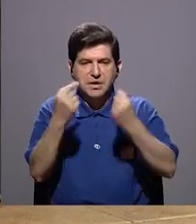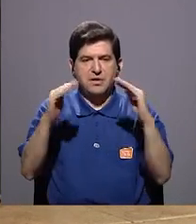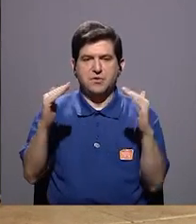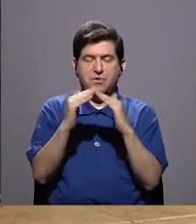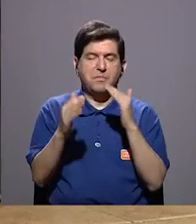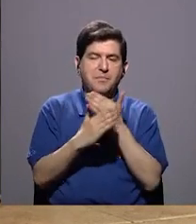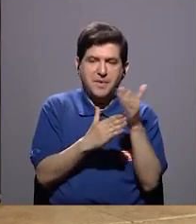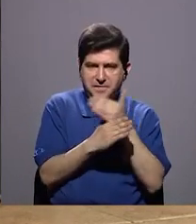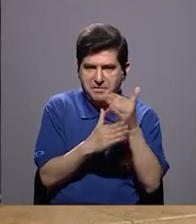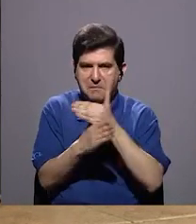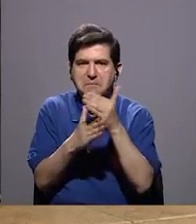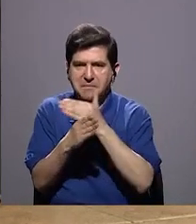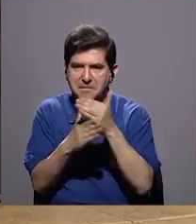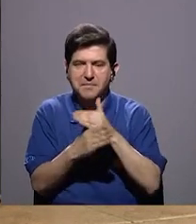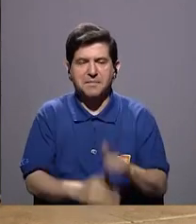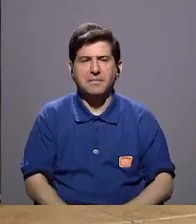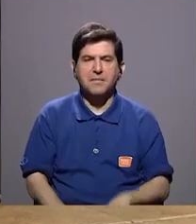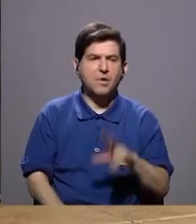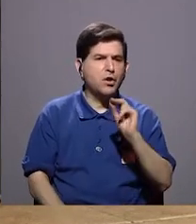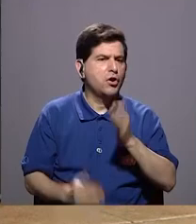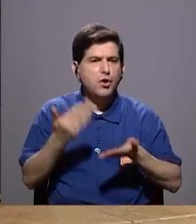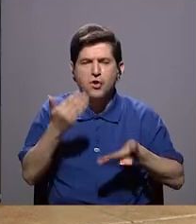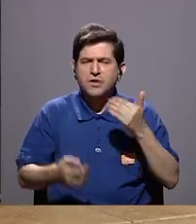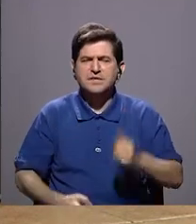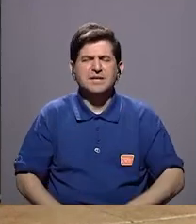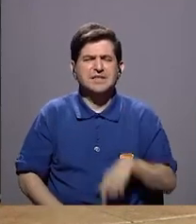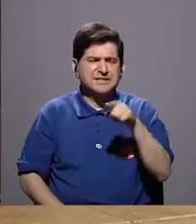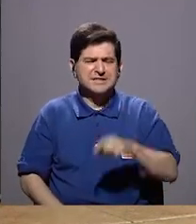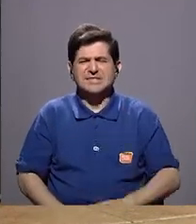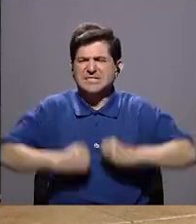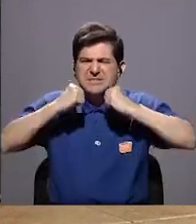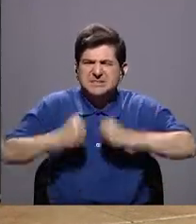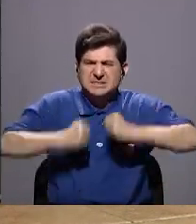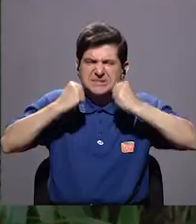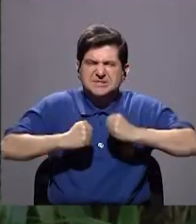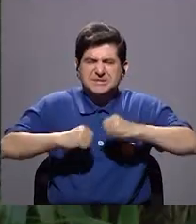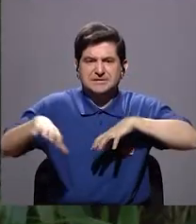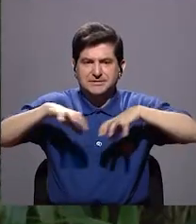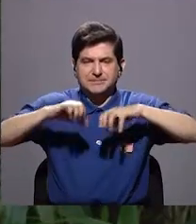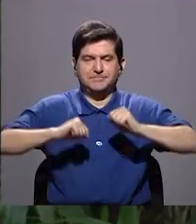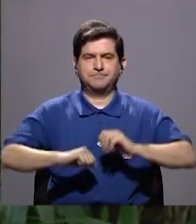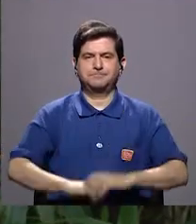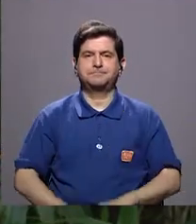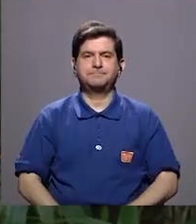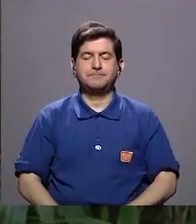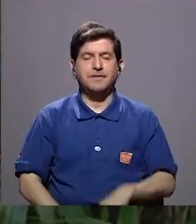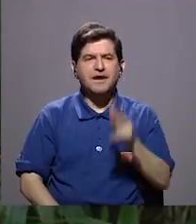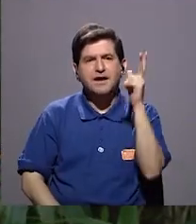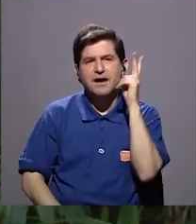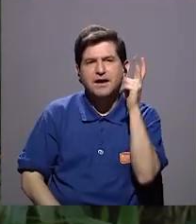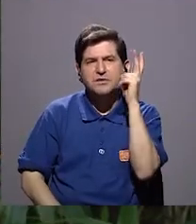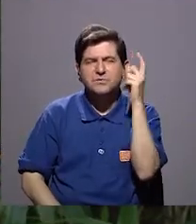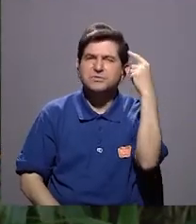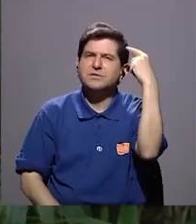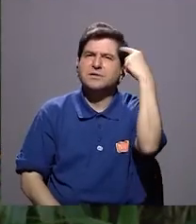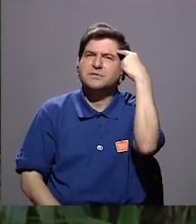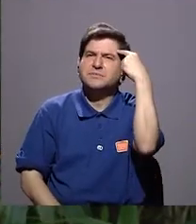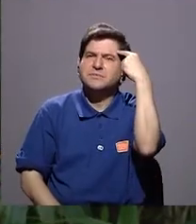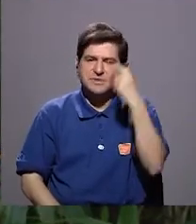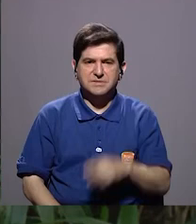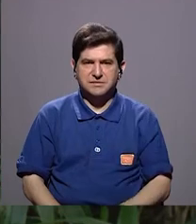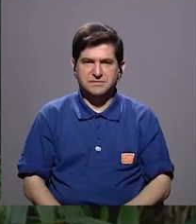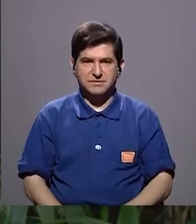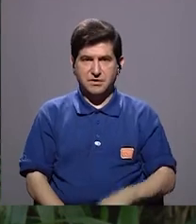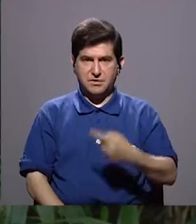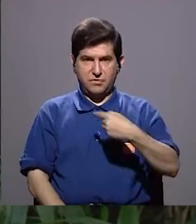y él compartir, que no nos ande haciendo berrinches. Doctor, ahora que lo escuchaba, me pasaba por la mente de